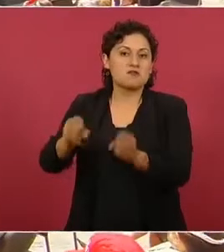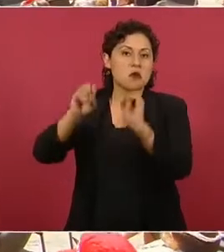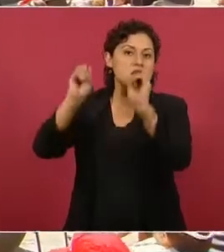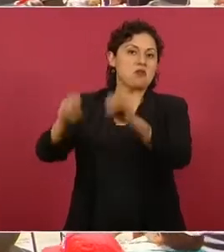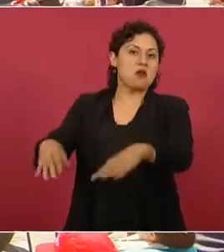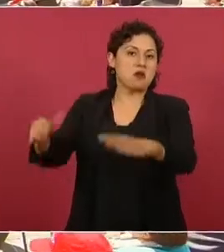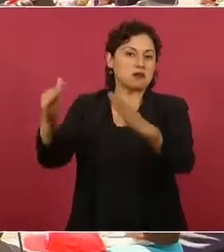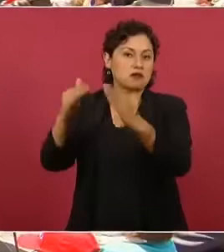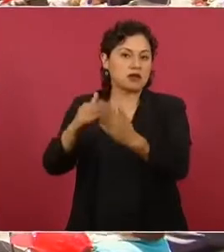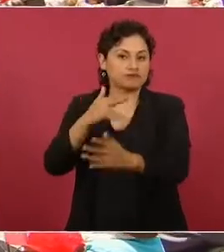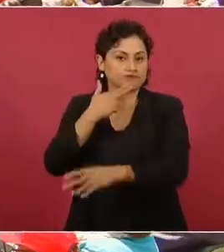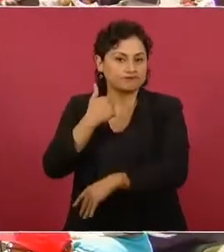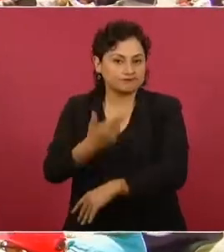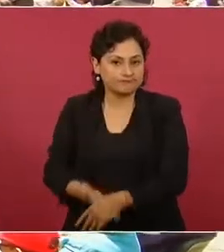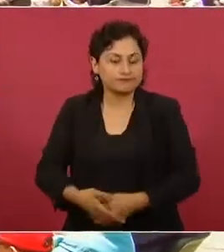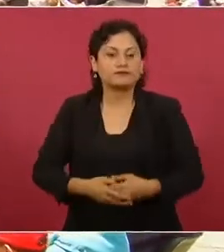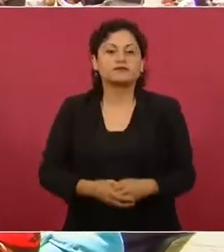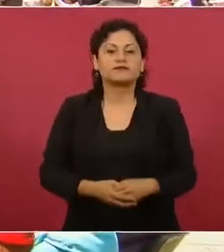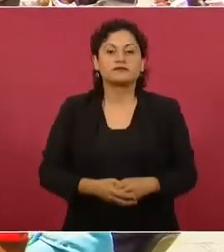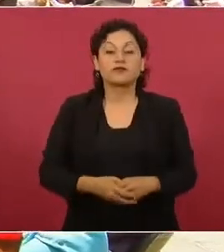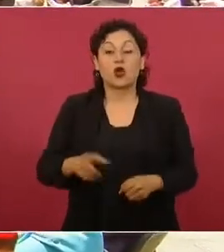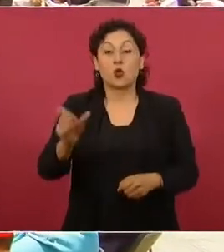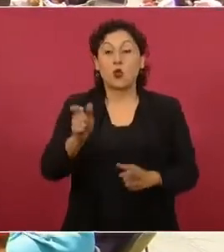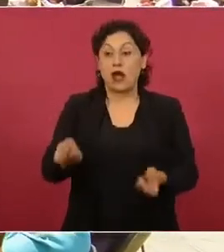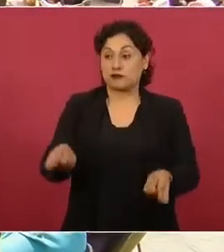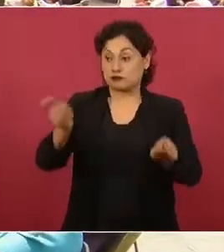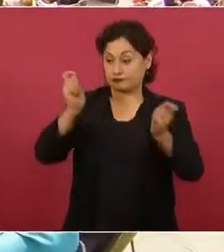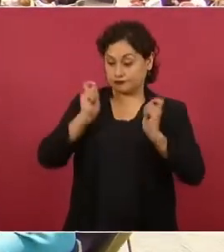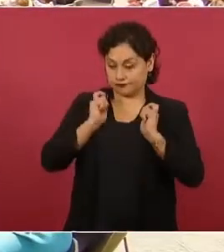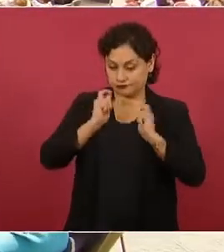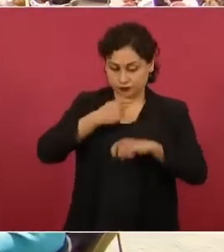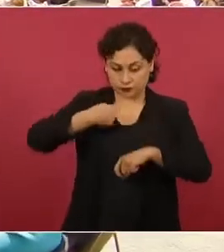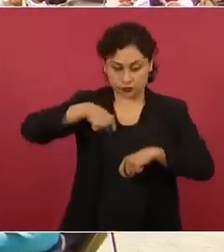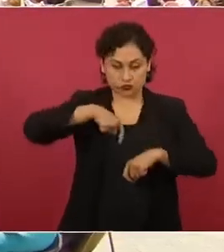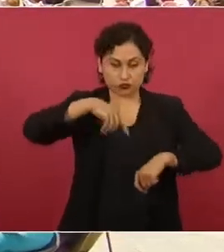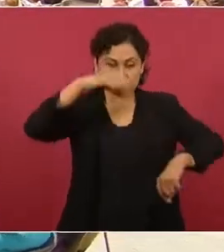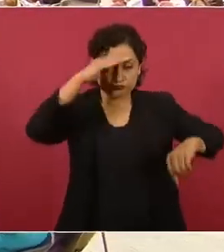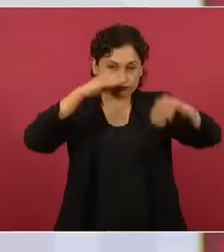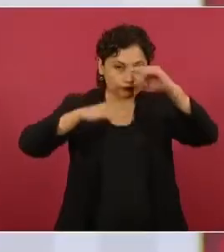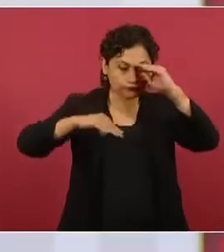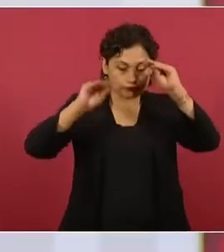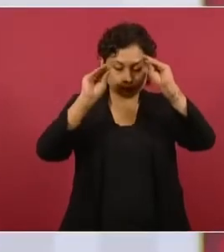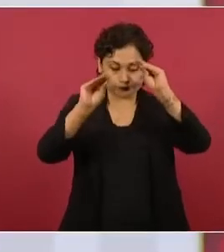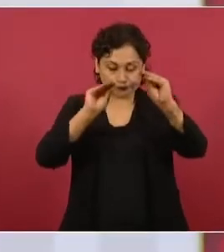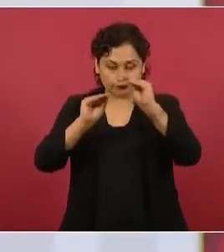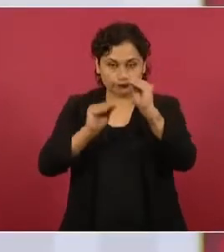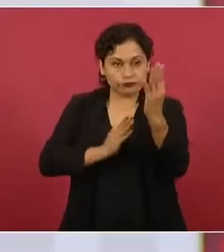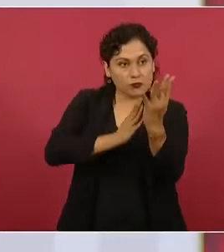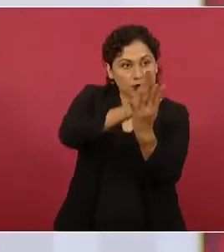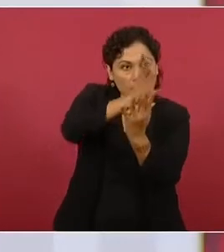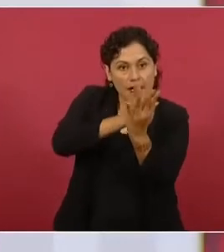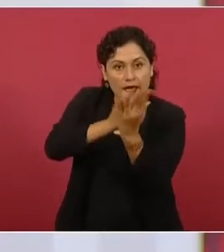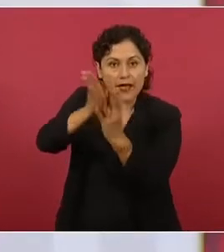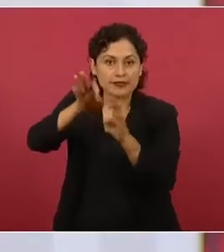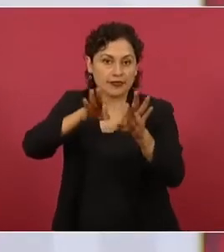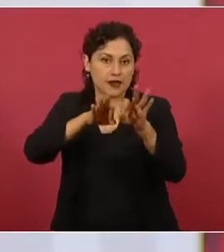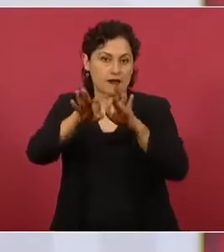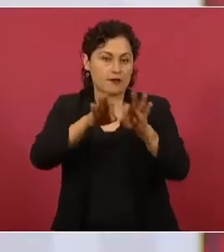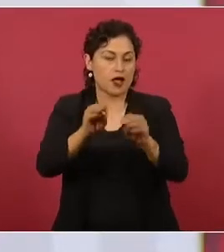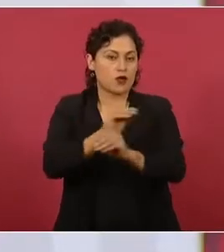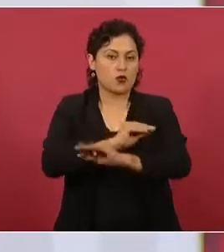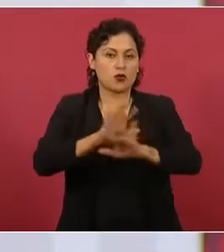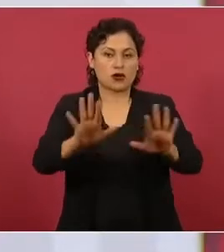llegar al cargo, nos pusimos a la tarea de poder definir ciertas líneas muy precisas de trabajo. La primera es